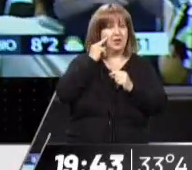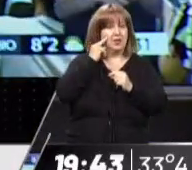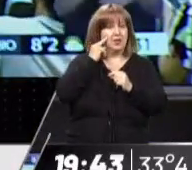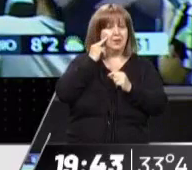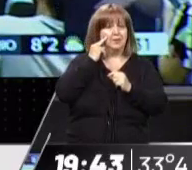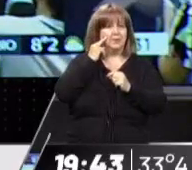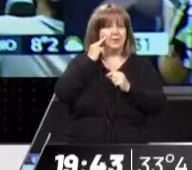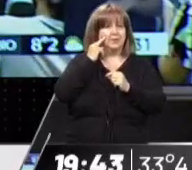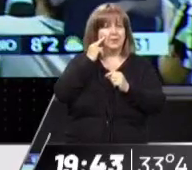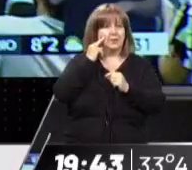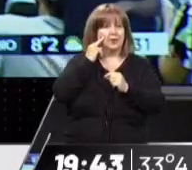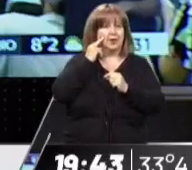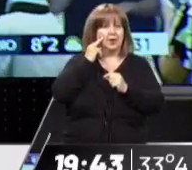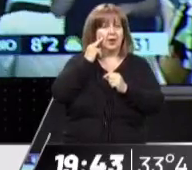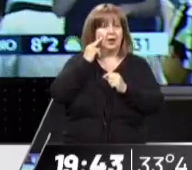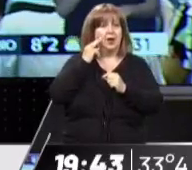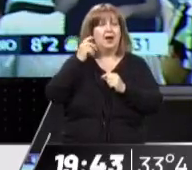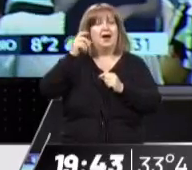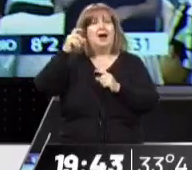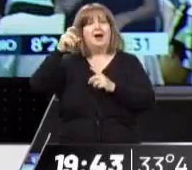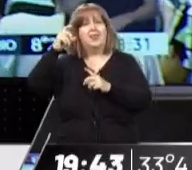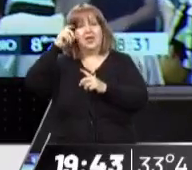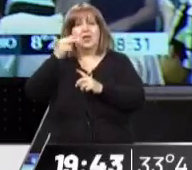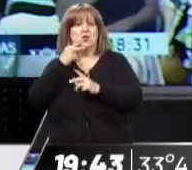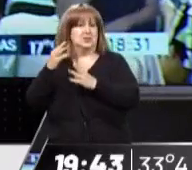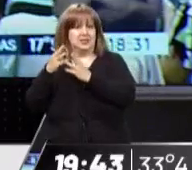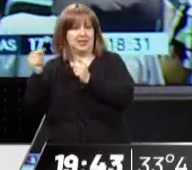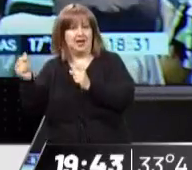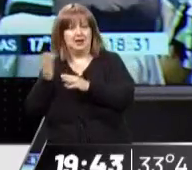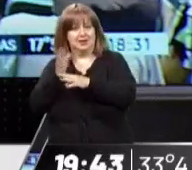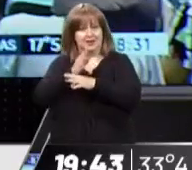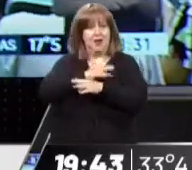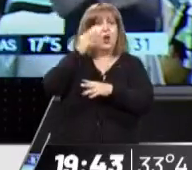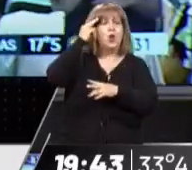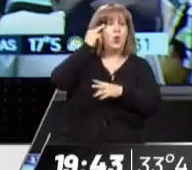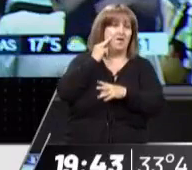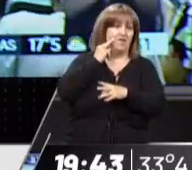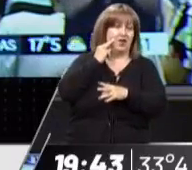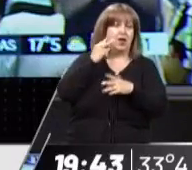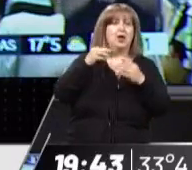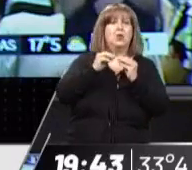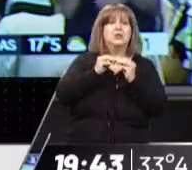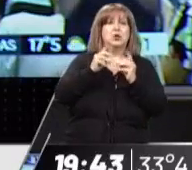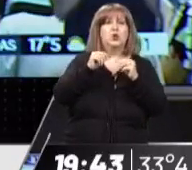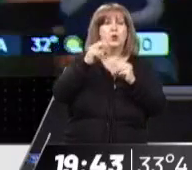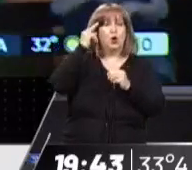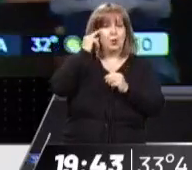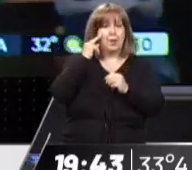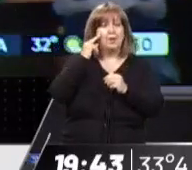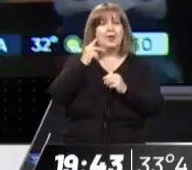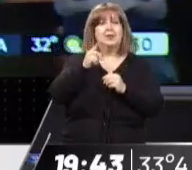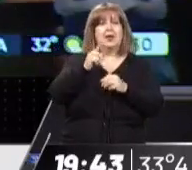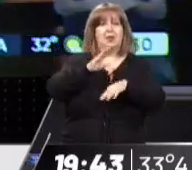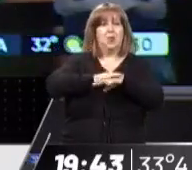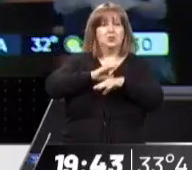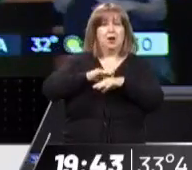sí. Porque el décimo y el undécimo ya terminaron. El noveno juicio que incluye a personal de la Fuerza